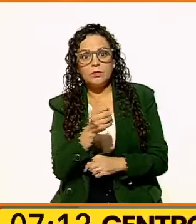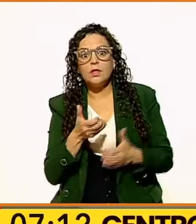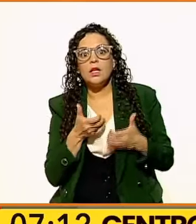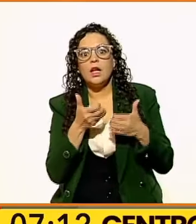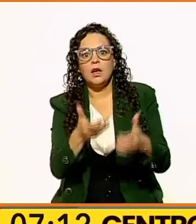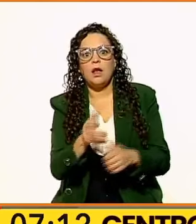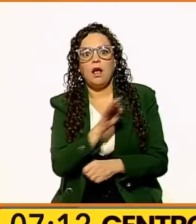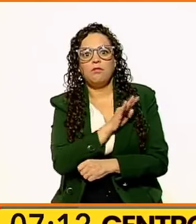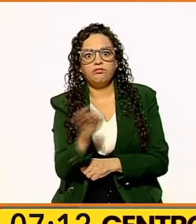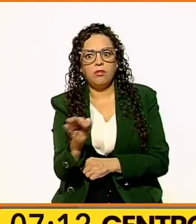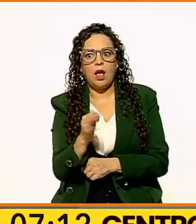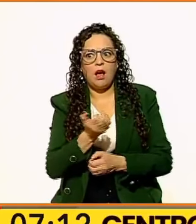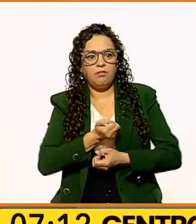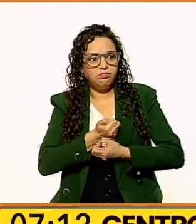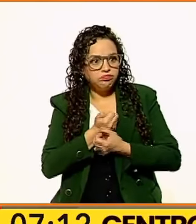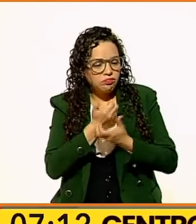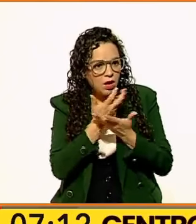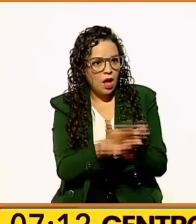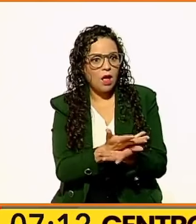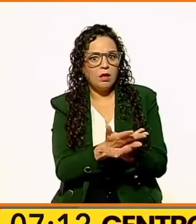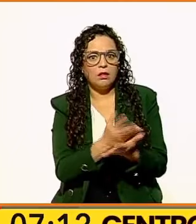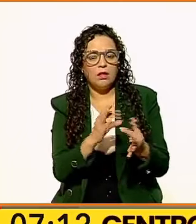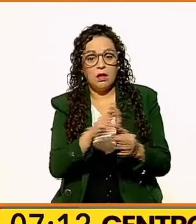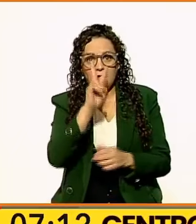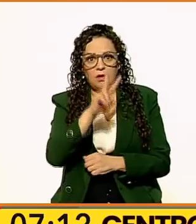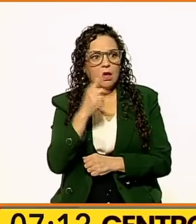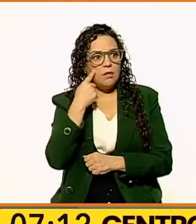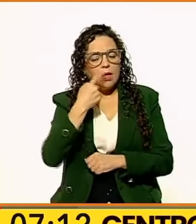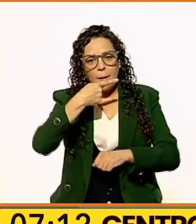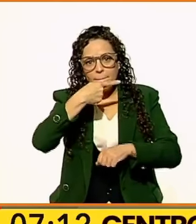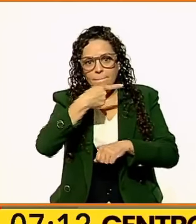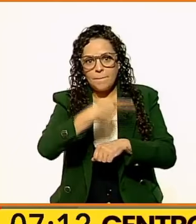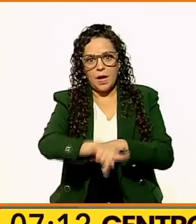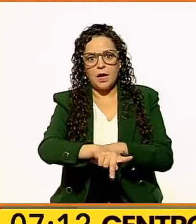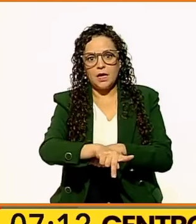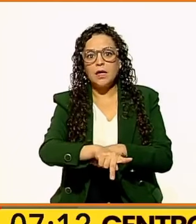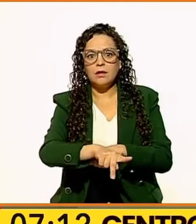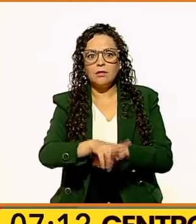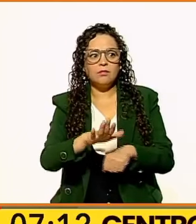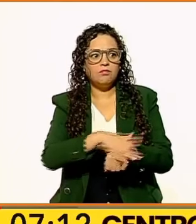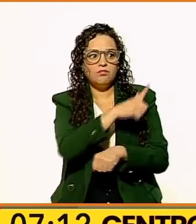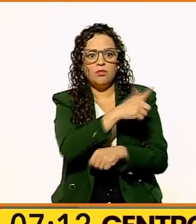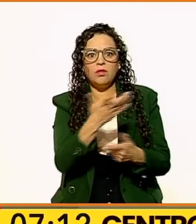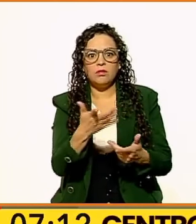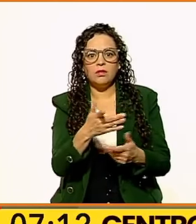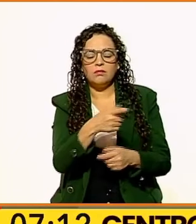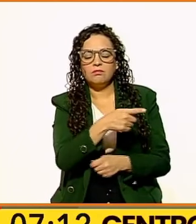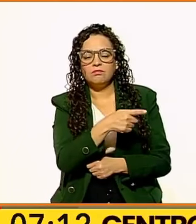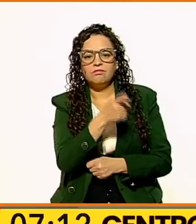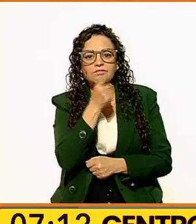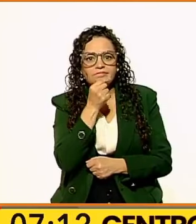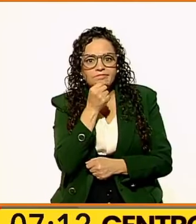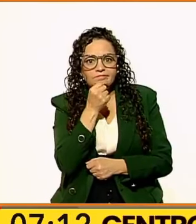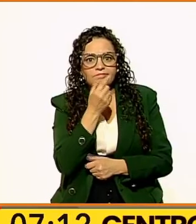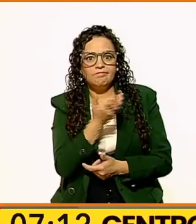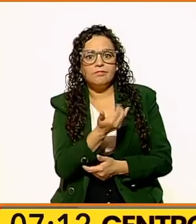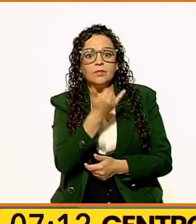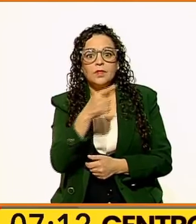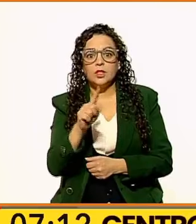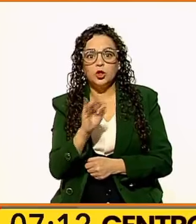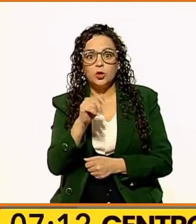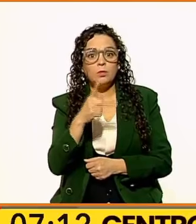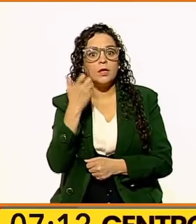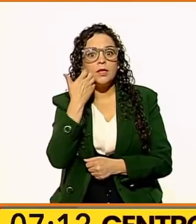calles bajo el riesgo que estamos viendo por la actuación de los cuerpos de seguridad y ahora con esta amenaza latente de Donald Trump de meter